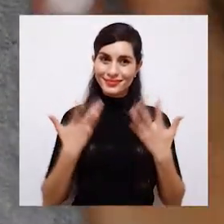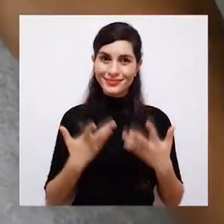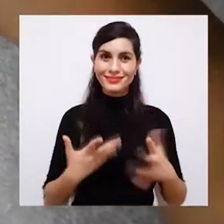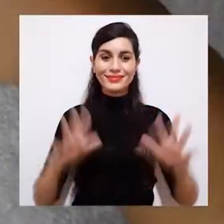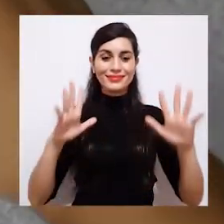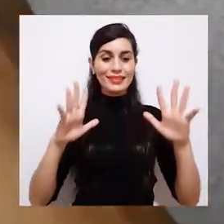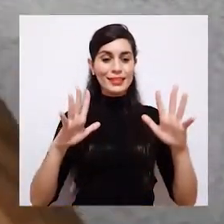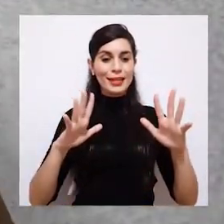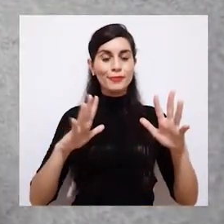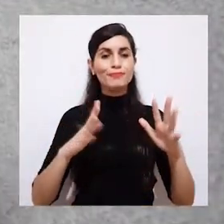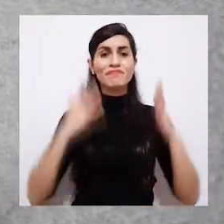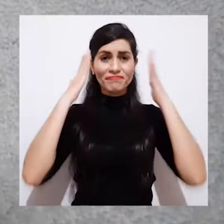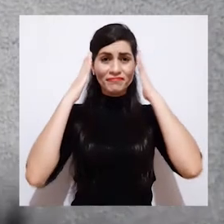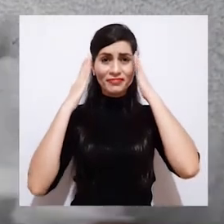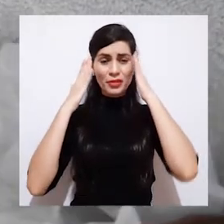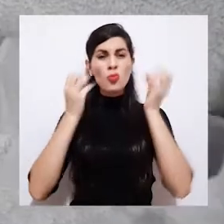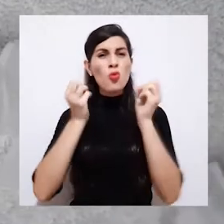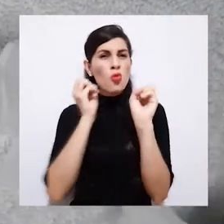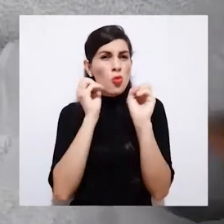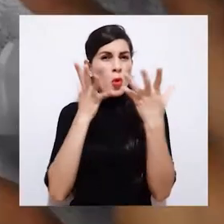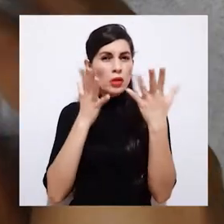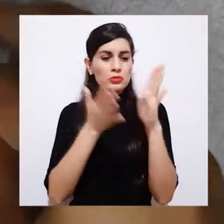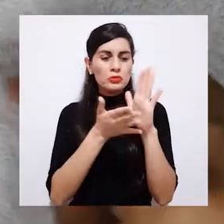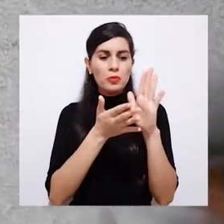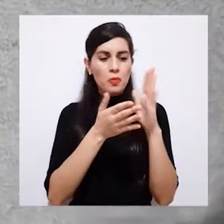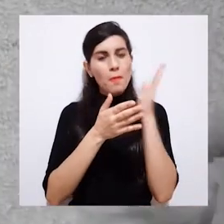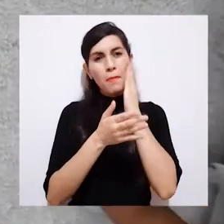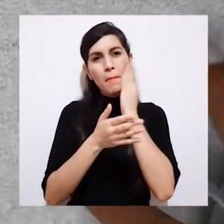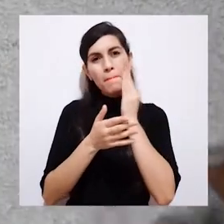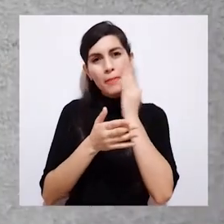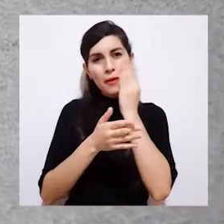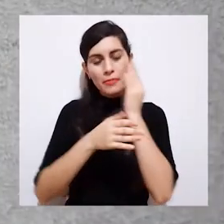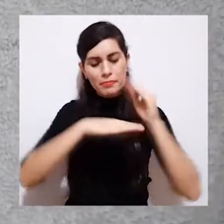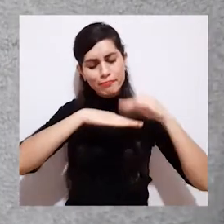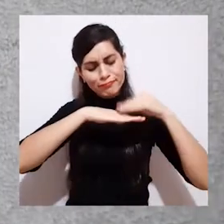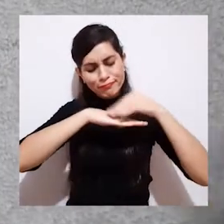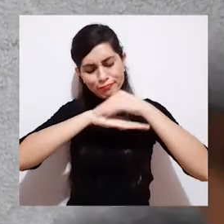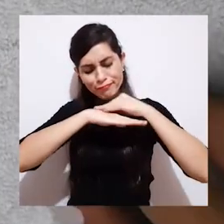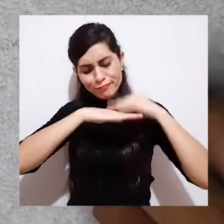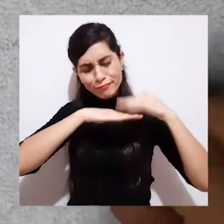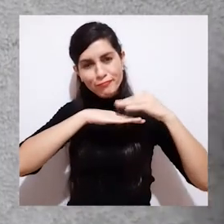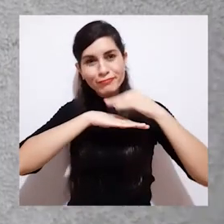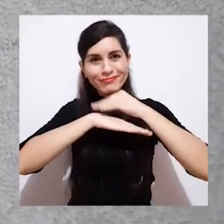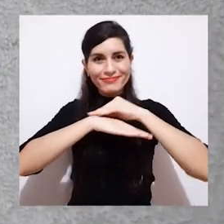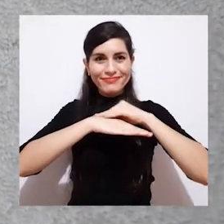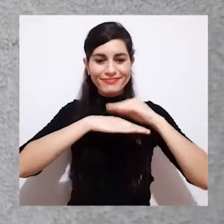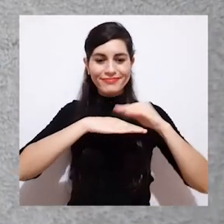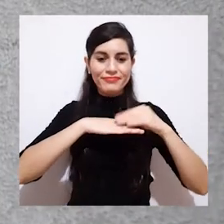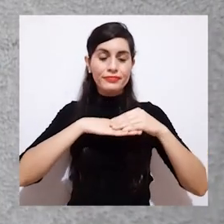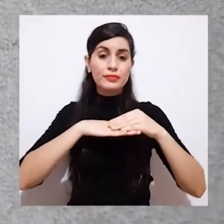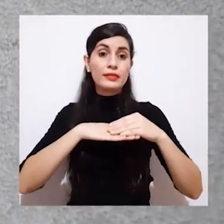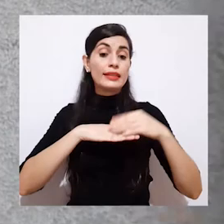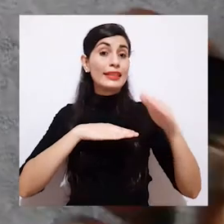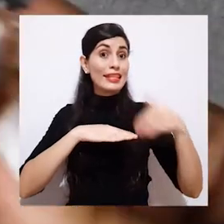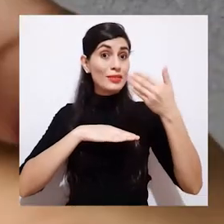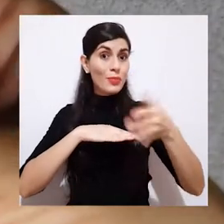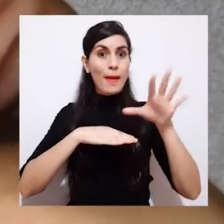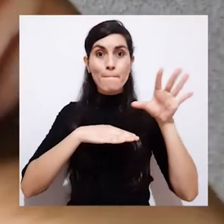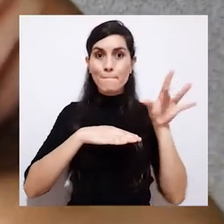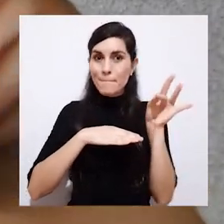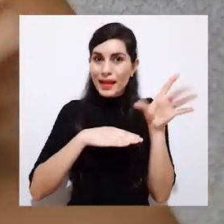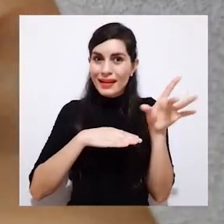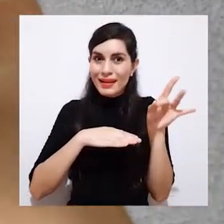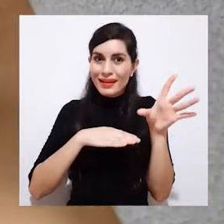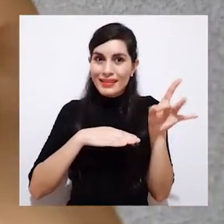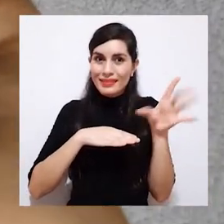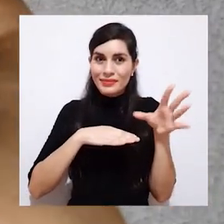Una vez nosotros ya sepamos la cantidad de papel que vamos a utilizar, vamos a ir colocando lo que es el Mastic o Spirit Gum,